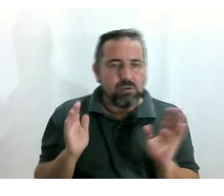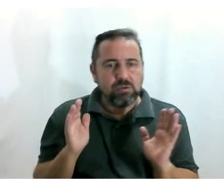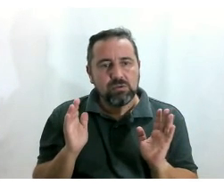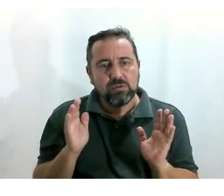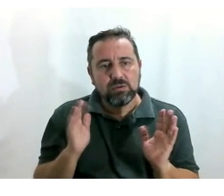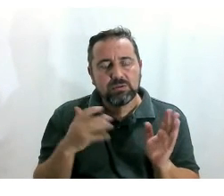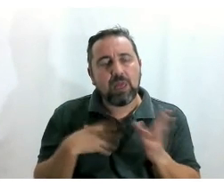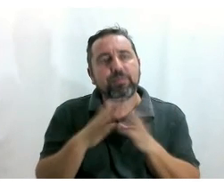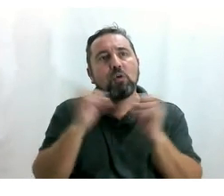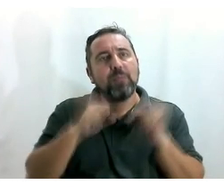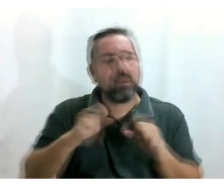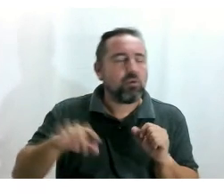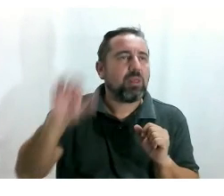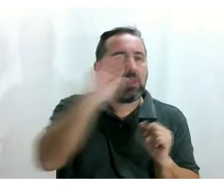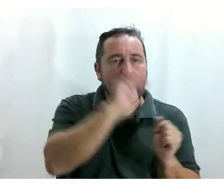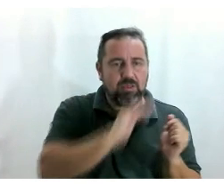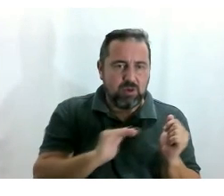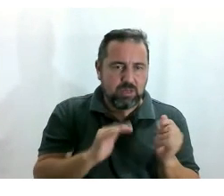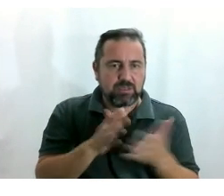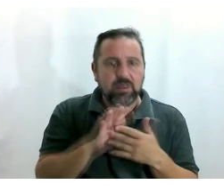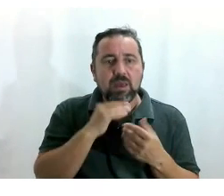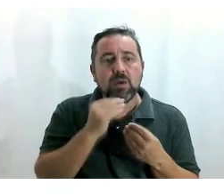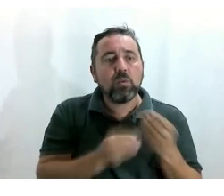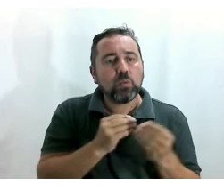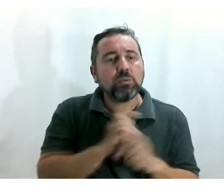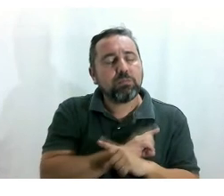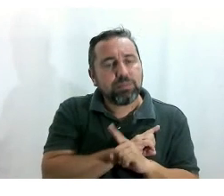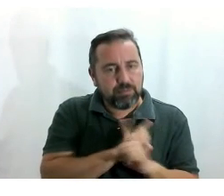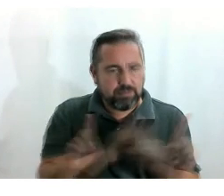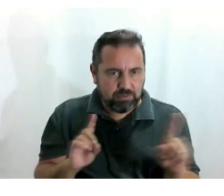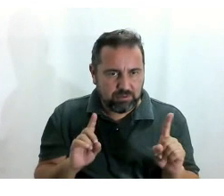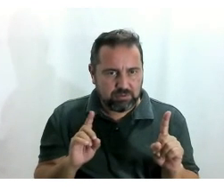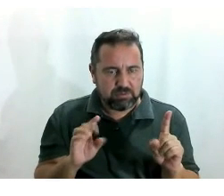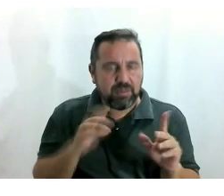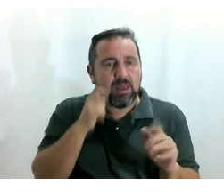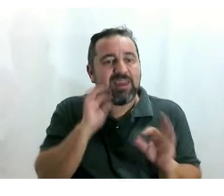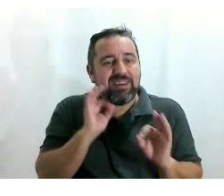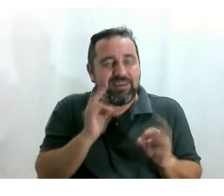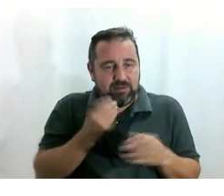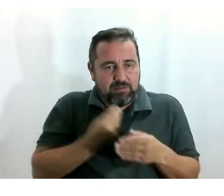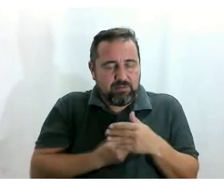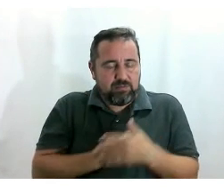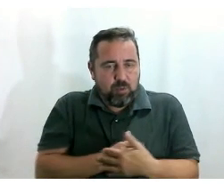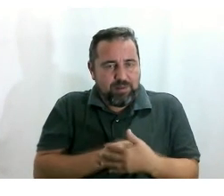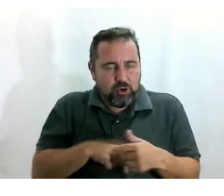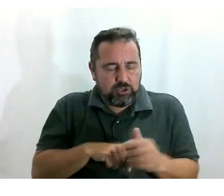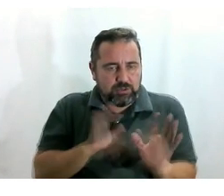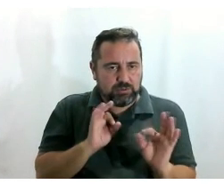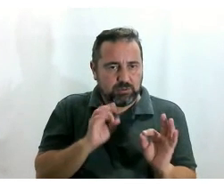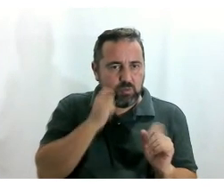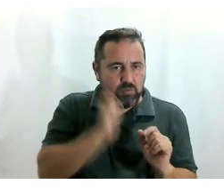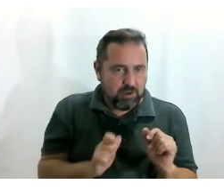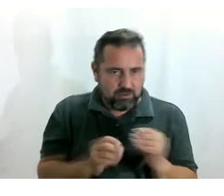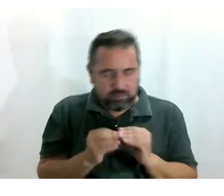un convenio internacional que de momento se prohíbe la utilización a nivel de embriones humanos y la edición de embriones